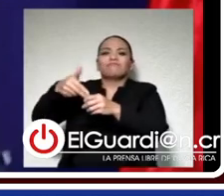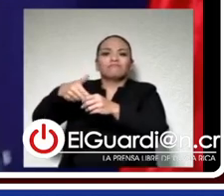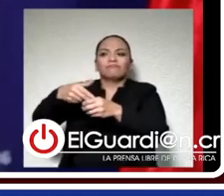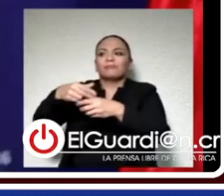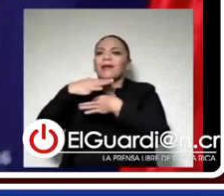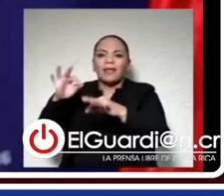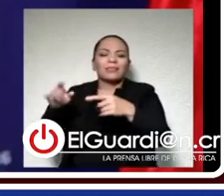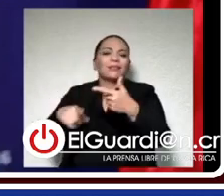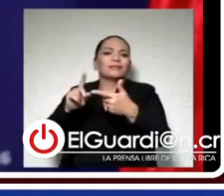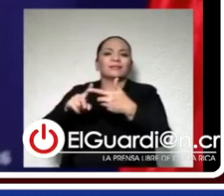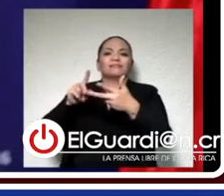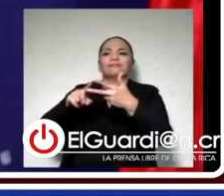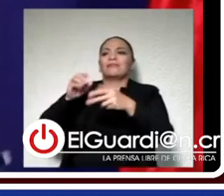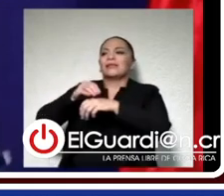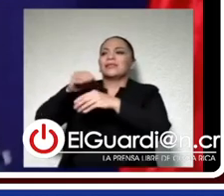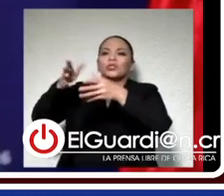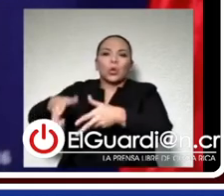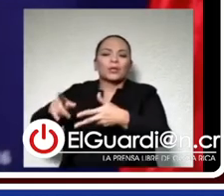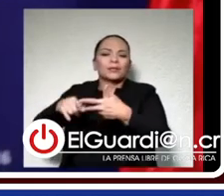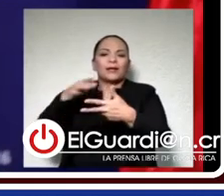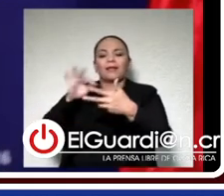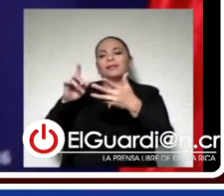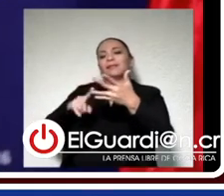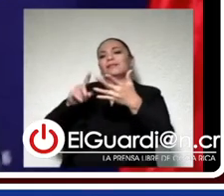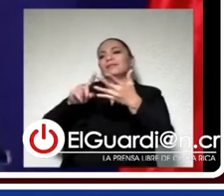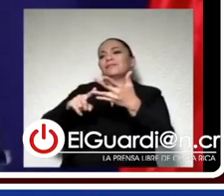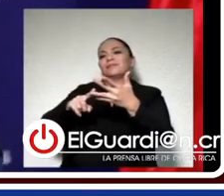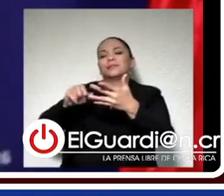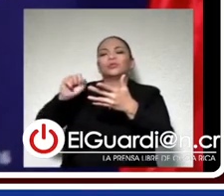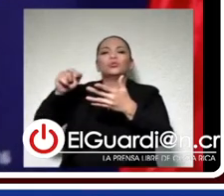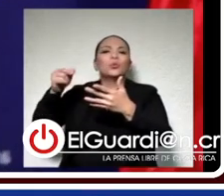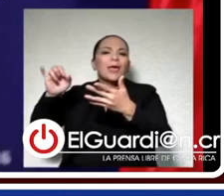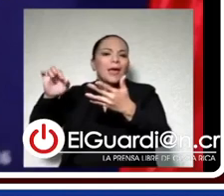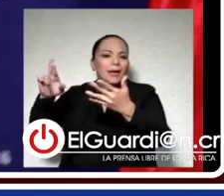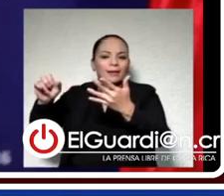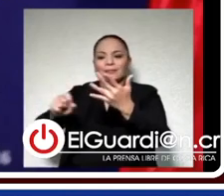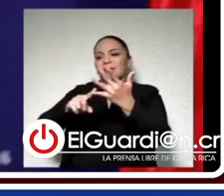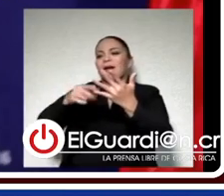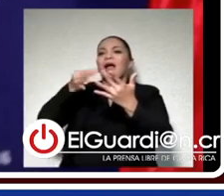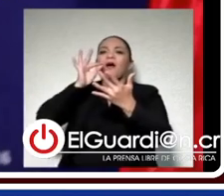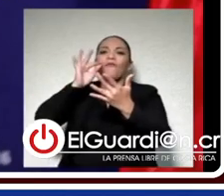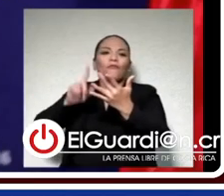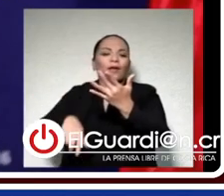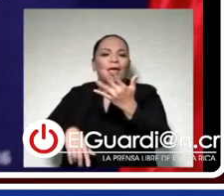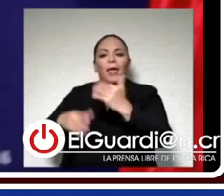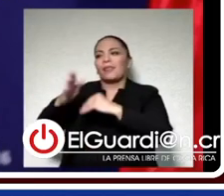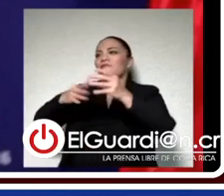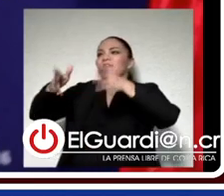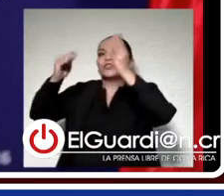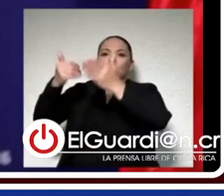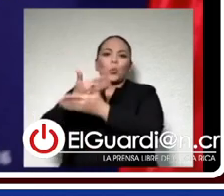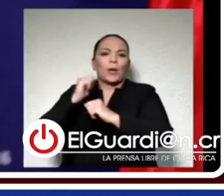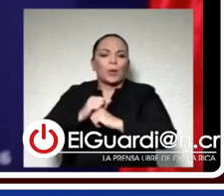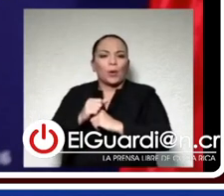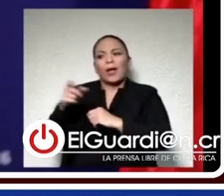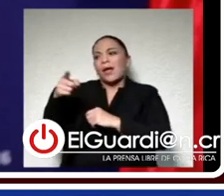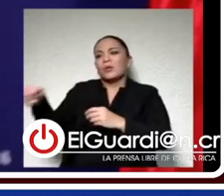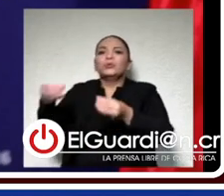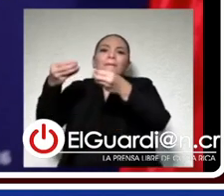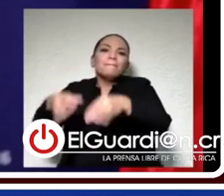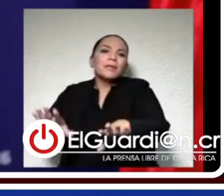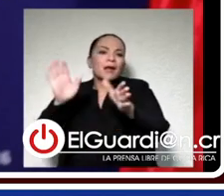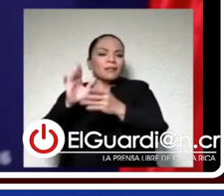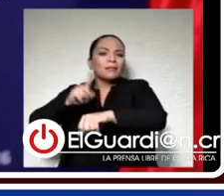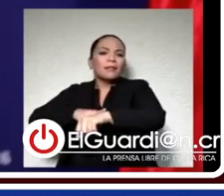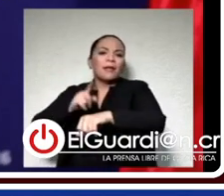más asesores, más ujieres, más café, más ese edificio, para preguntar